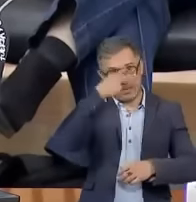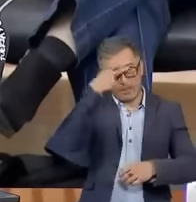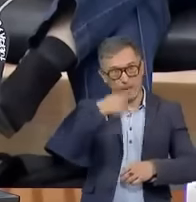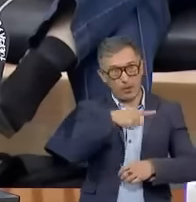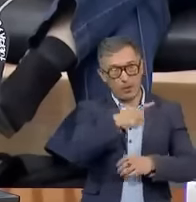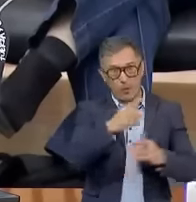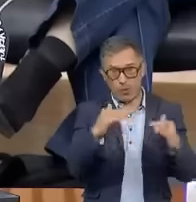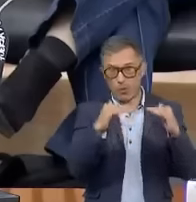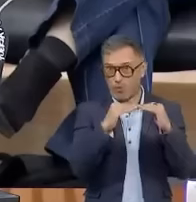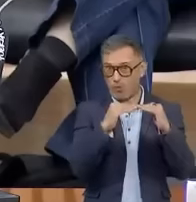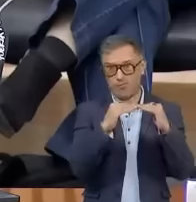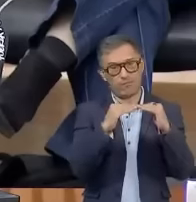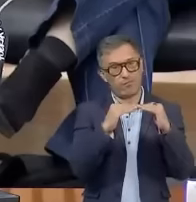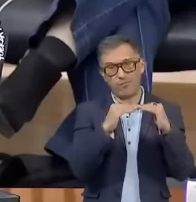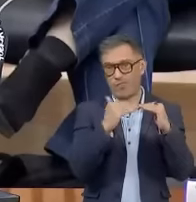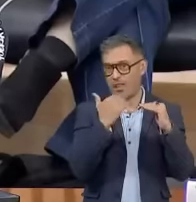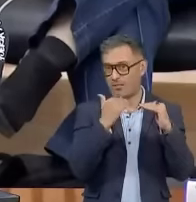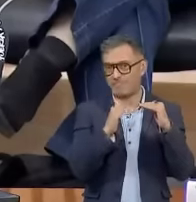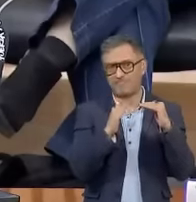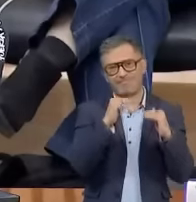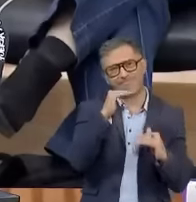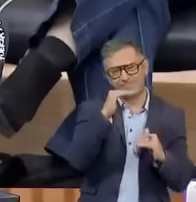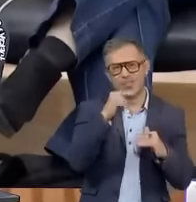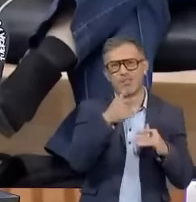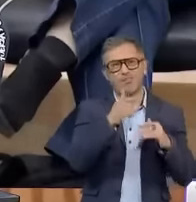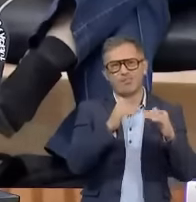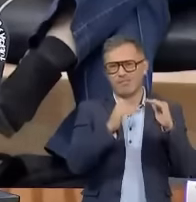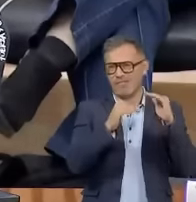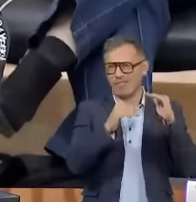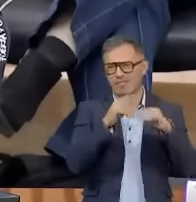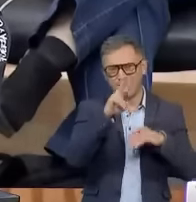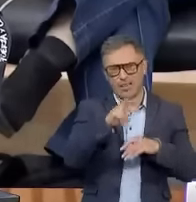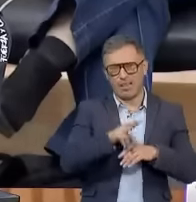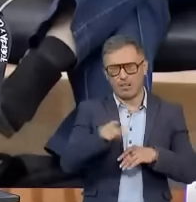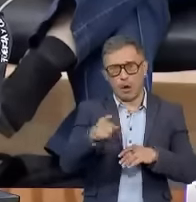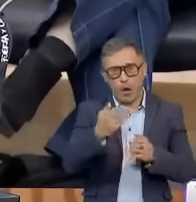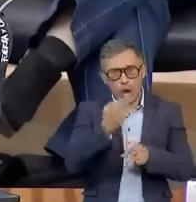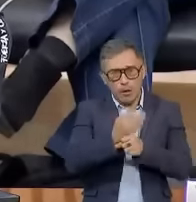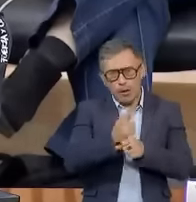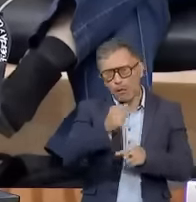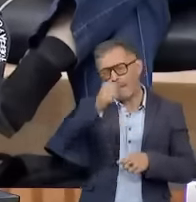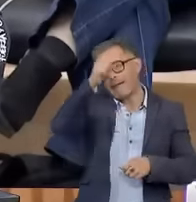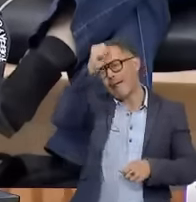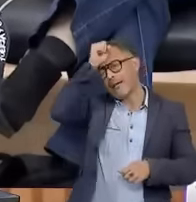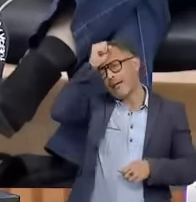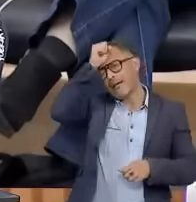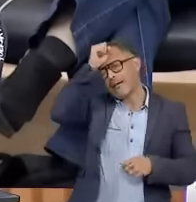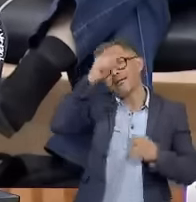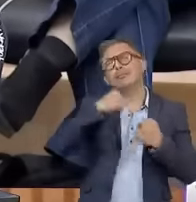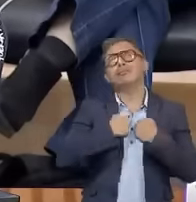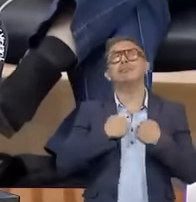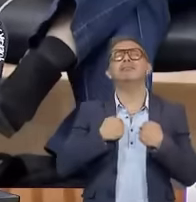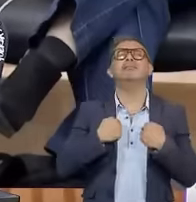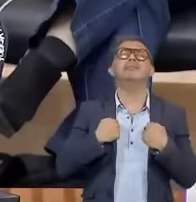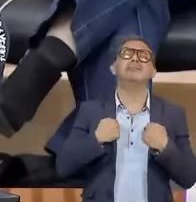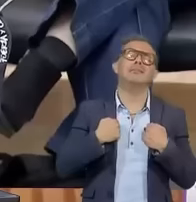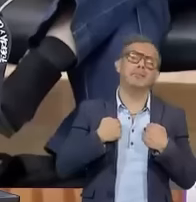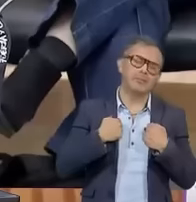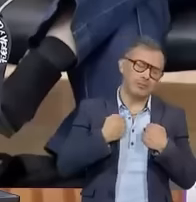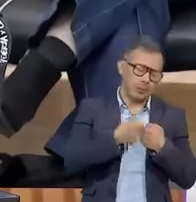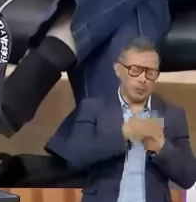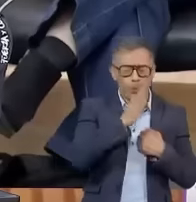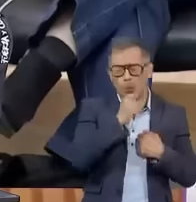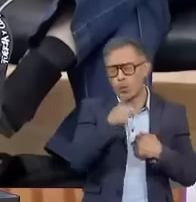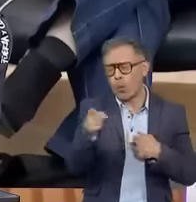república Y viene aquí a desgarrarse la vestidura este hecho tan grave tan significativo